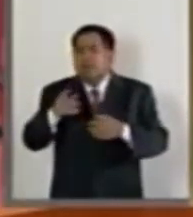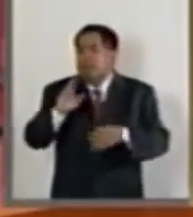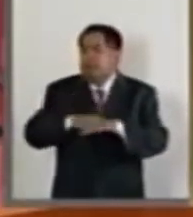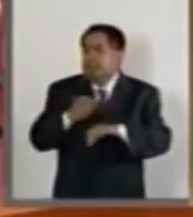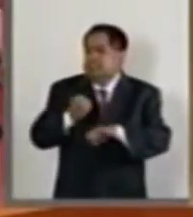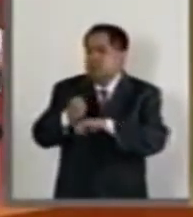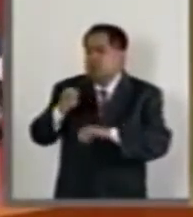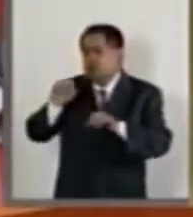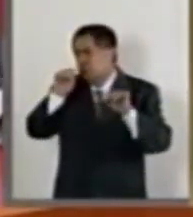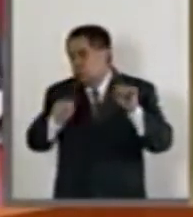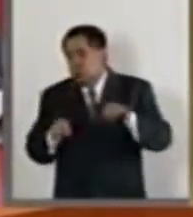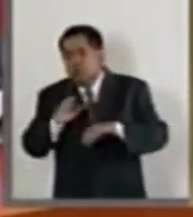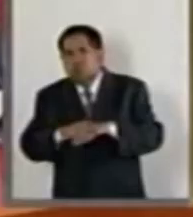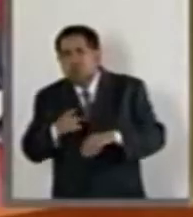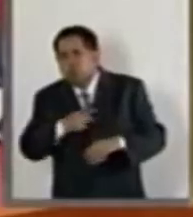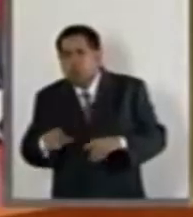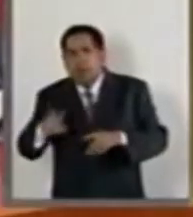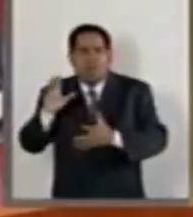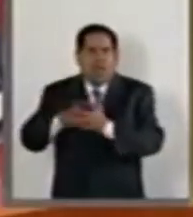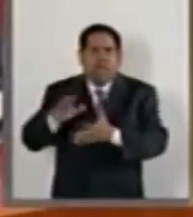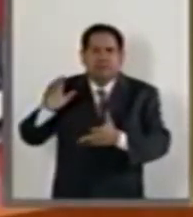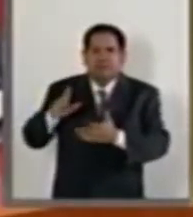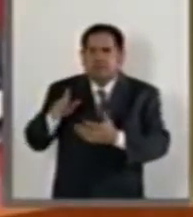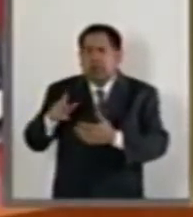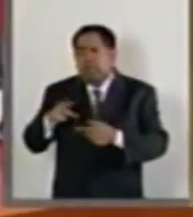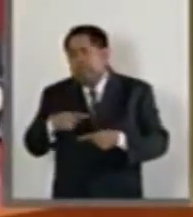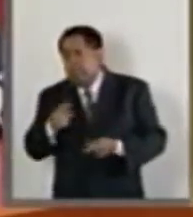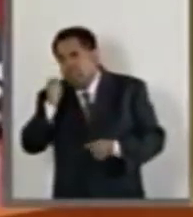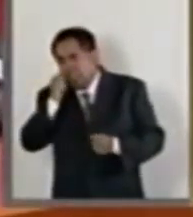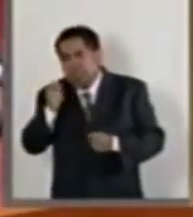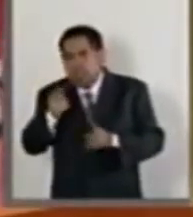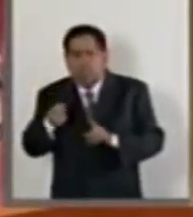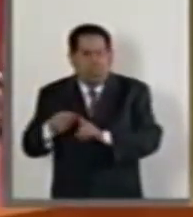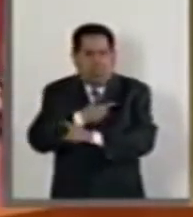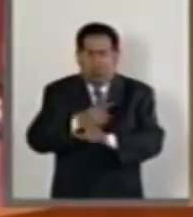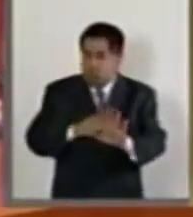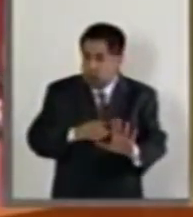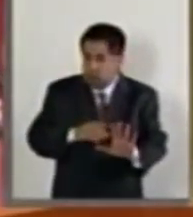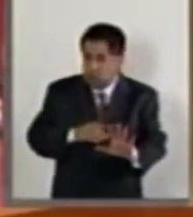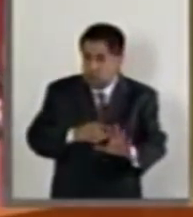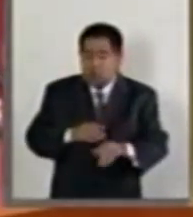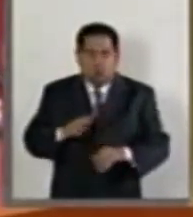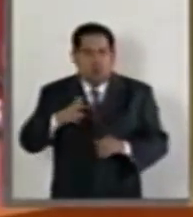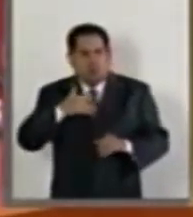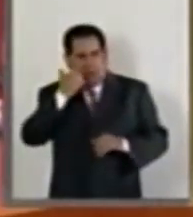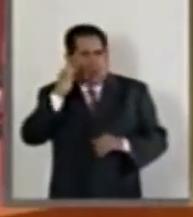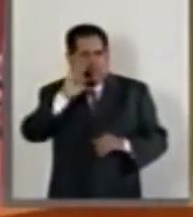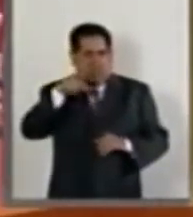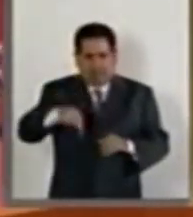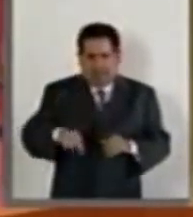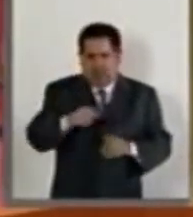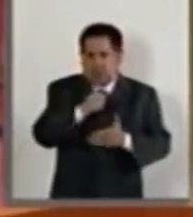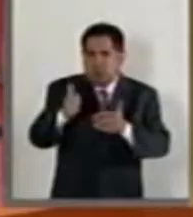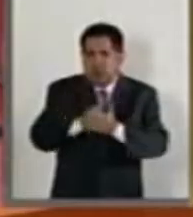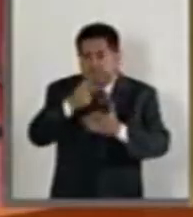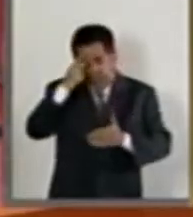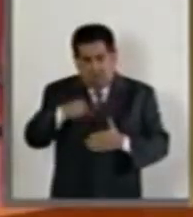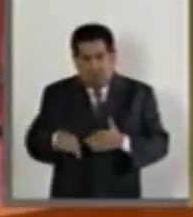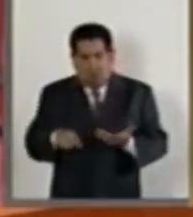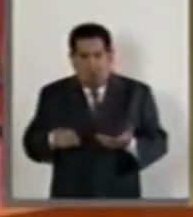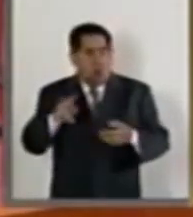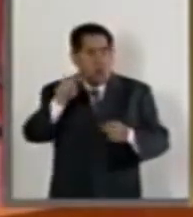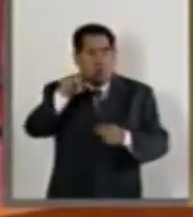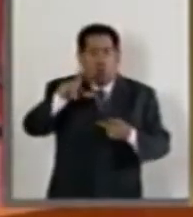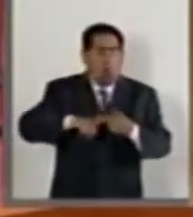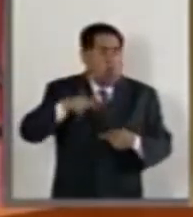pobres del sur, donde hay mayor debilidad. Quisiera yo ver que en el Distrito Federal, en la Ciudad de México, en Nuevo